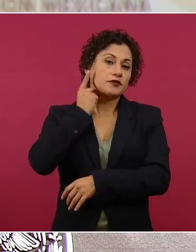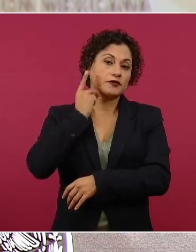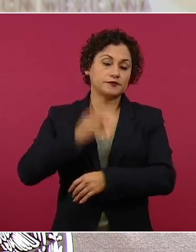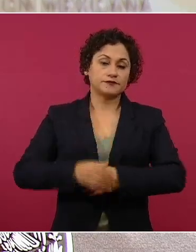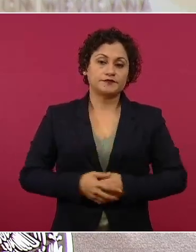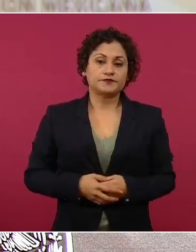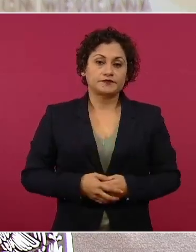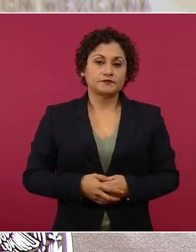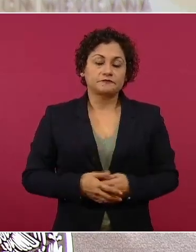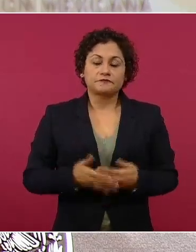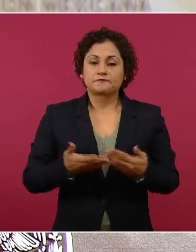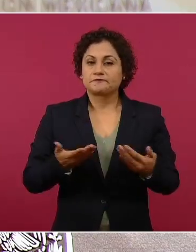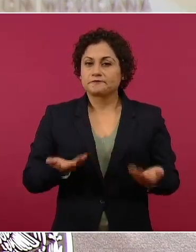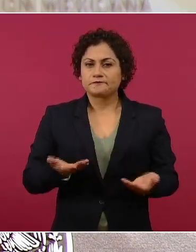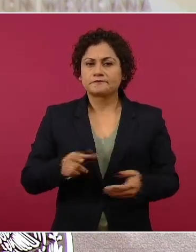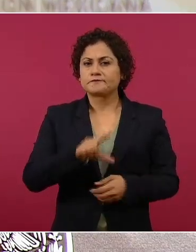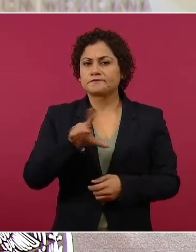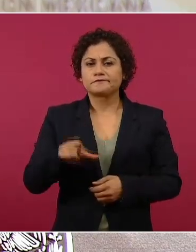Y significa